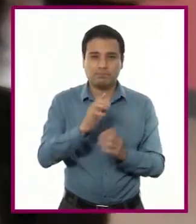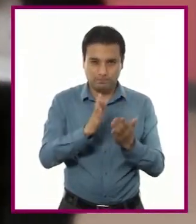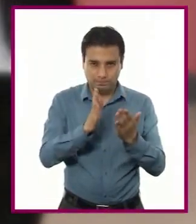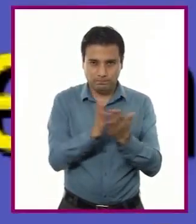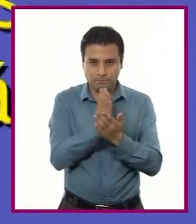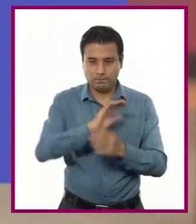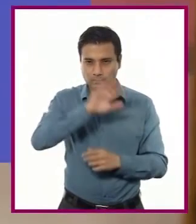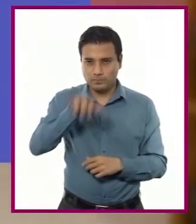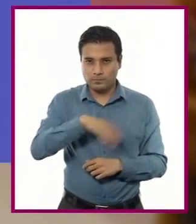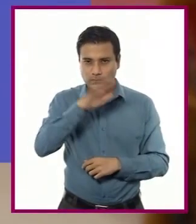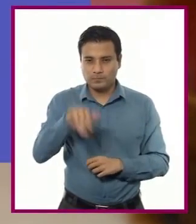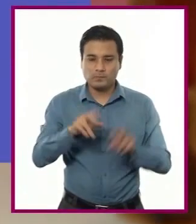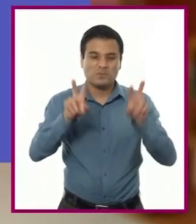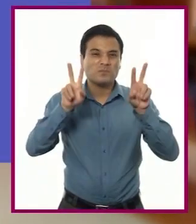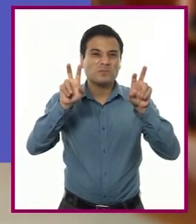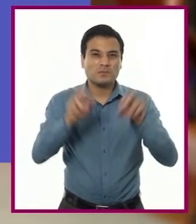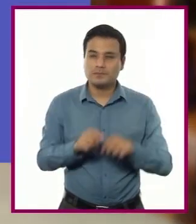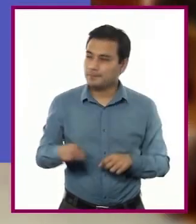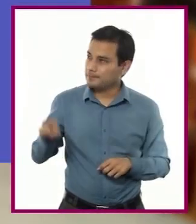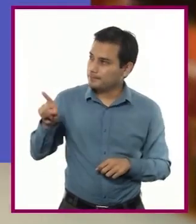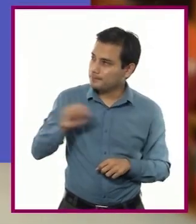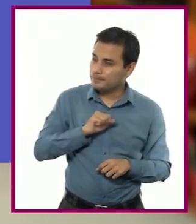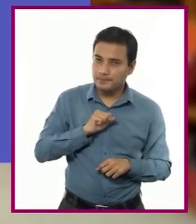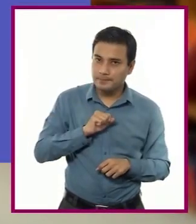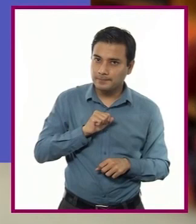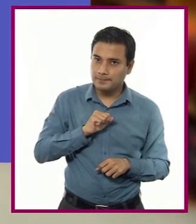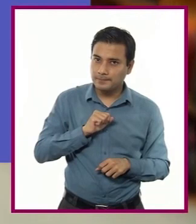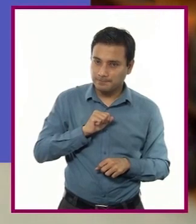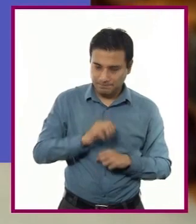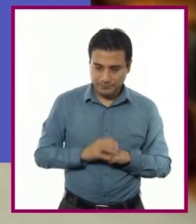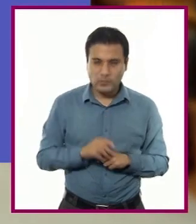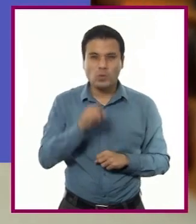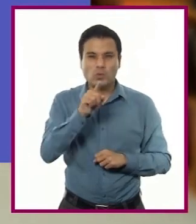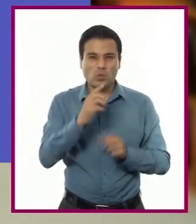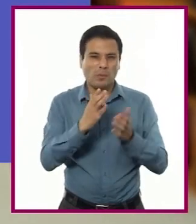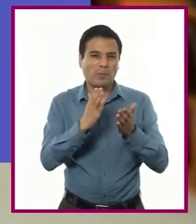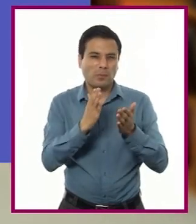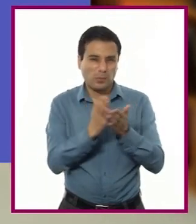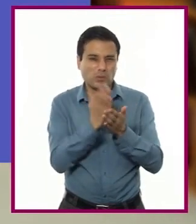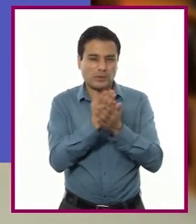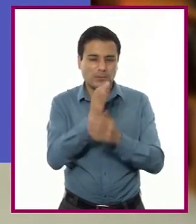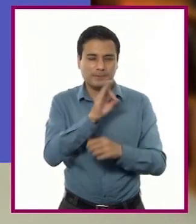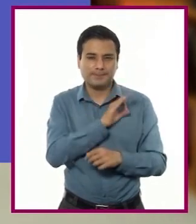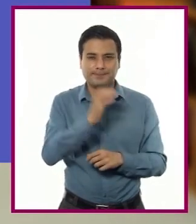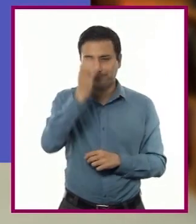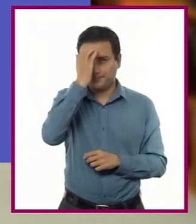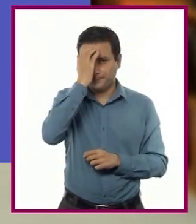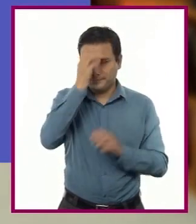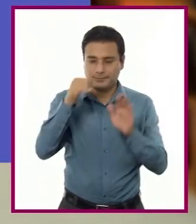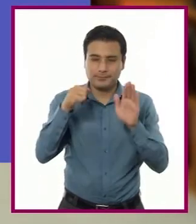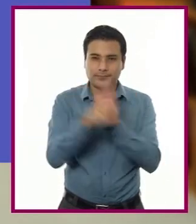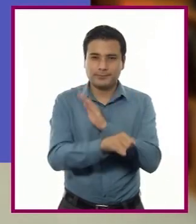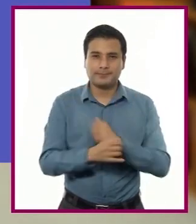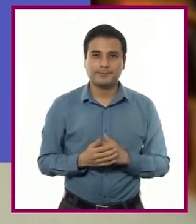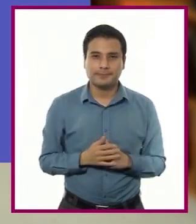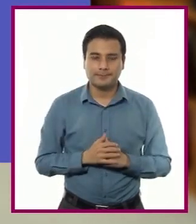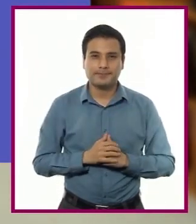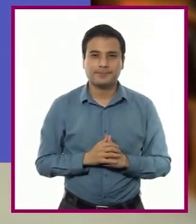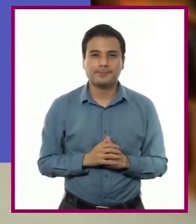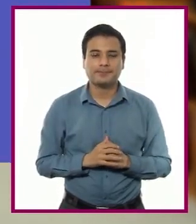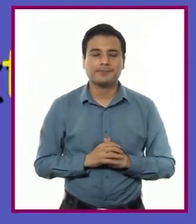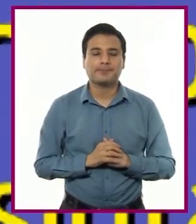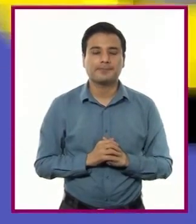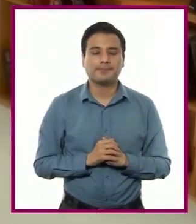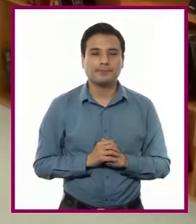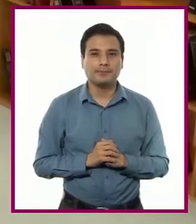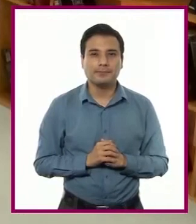esperado. Elabora informes de experimentos científicos utilizando adecuadamente el vocabulario técnico, los tiempos verbales